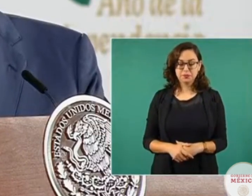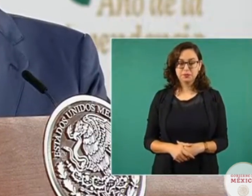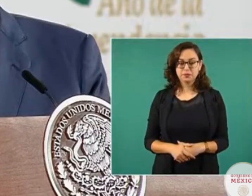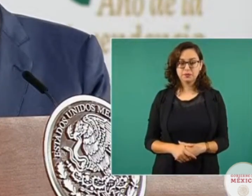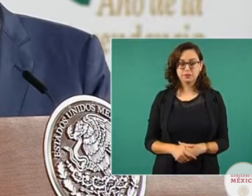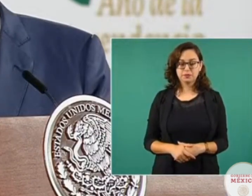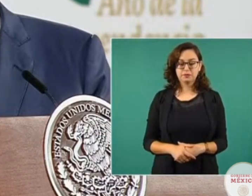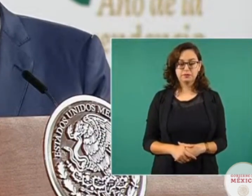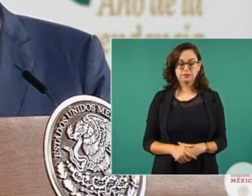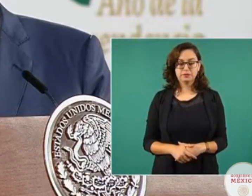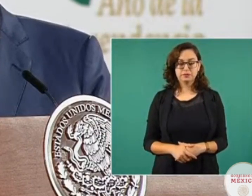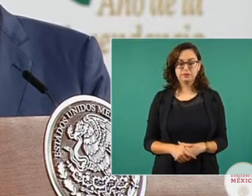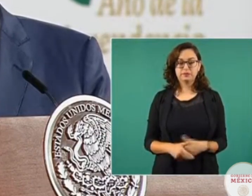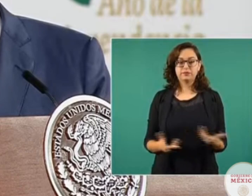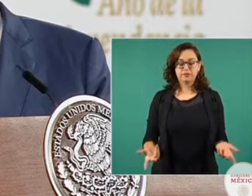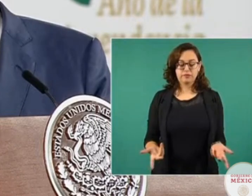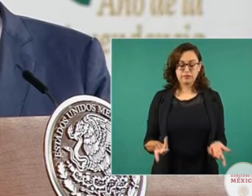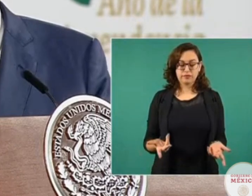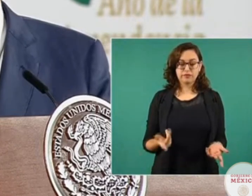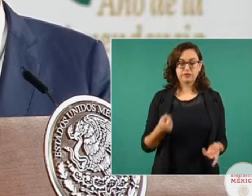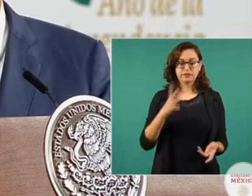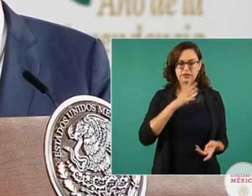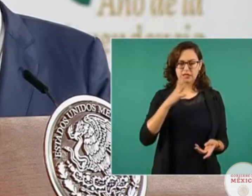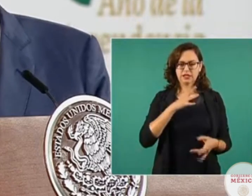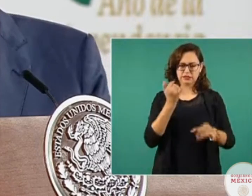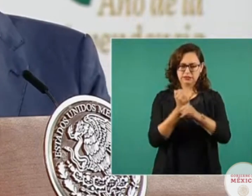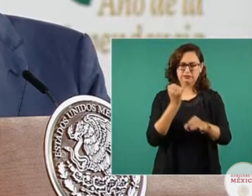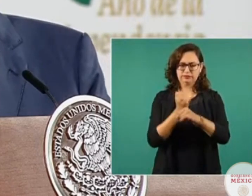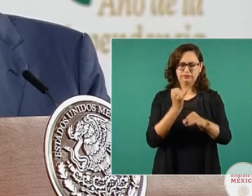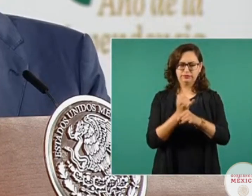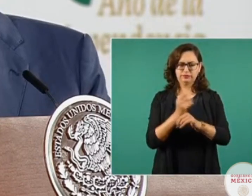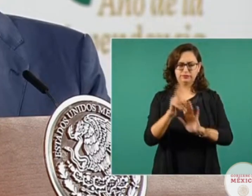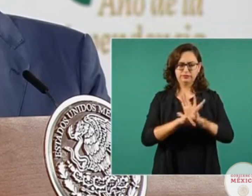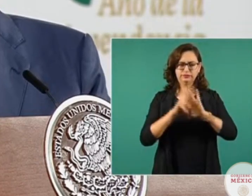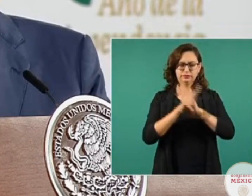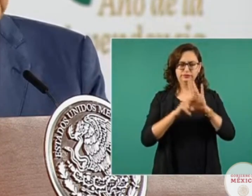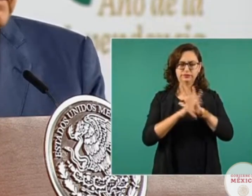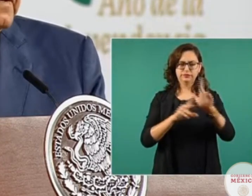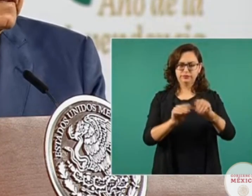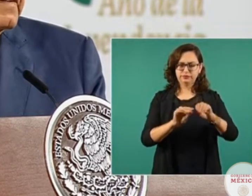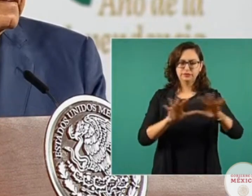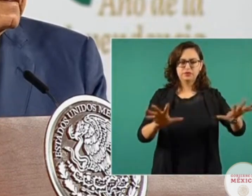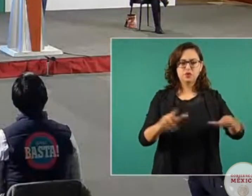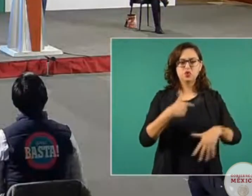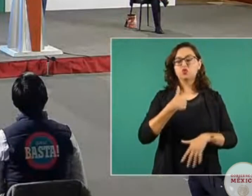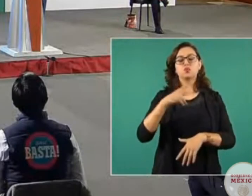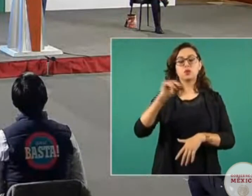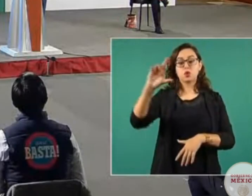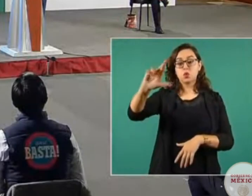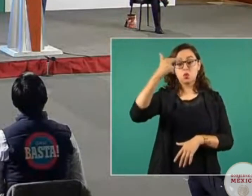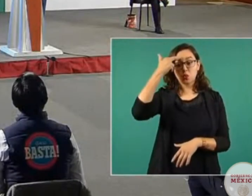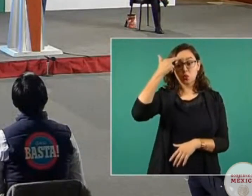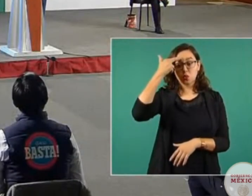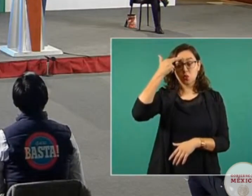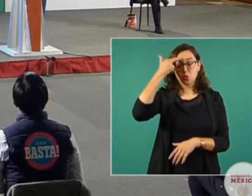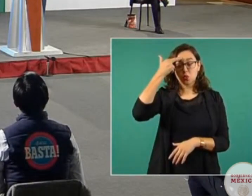A ver si está hay un mensaje en las redes, ayer lo vi, ya ni me acordaba.